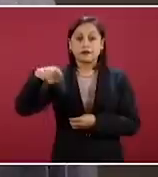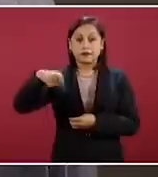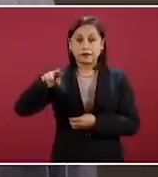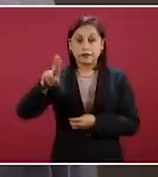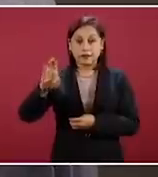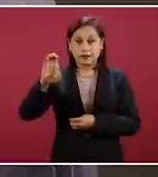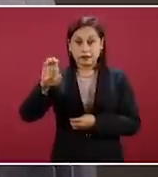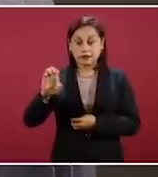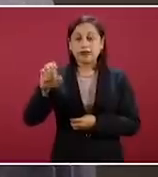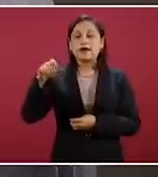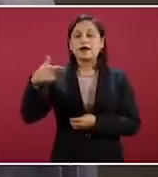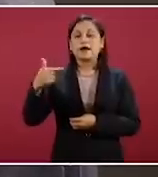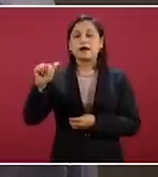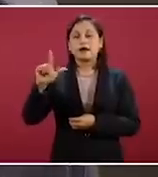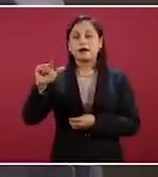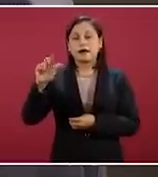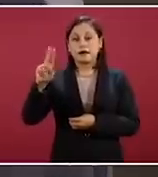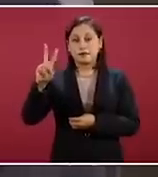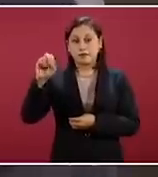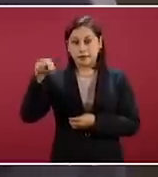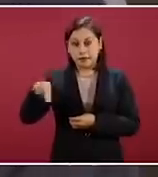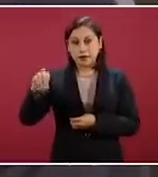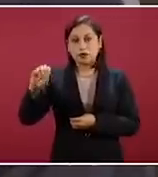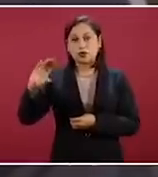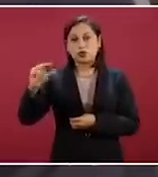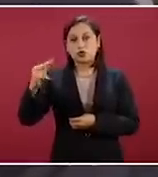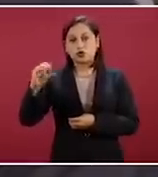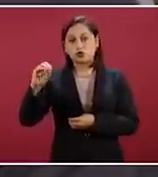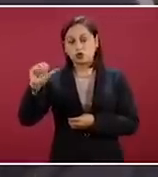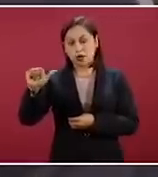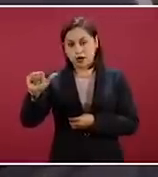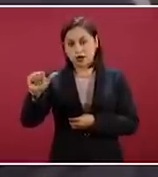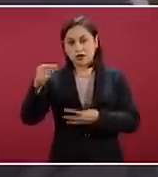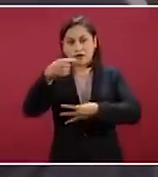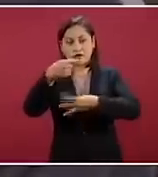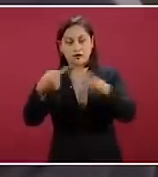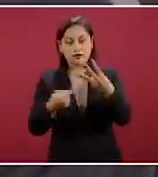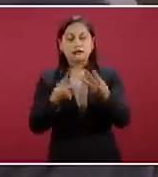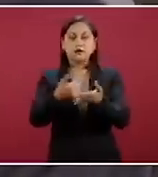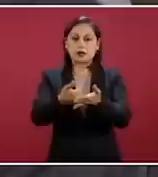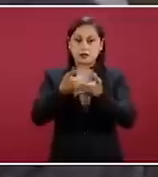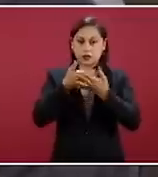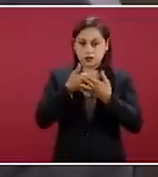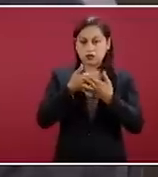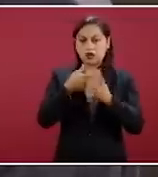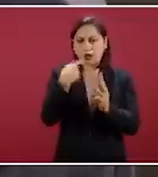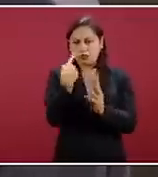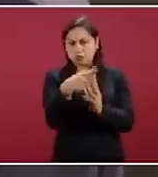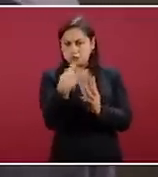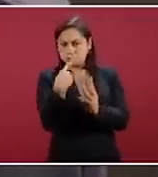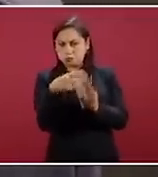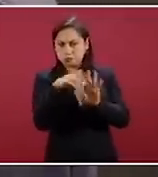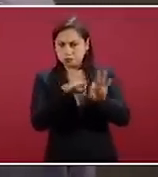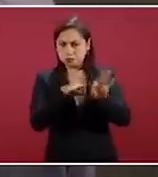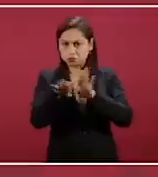Son los tres que nos ayudan. Lo hacen a título personal, pero…